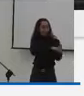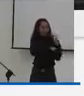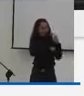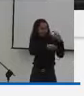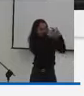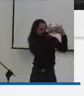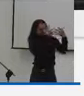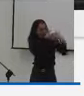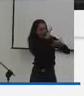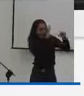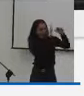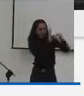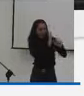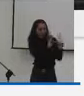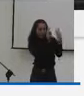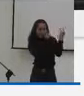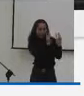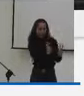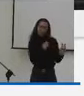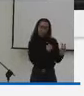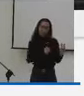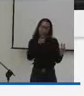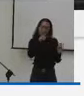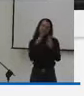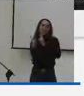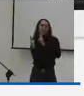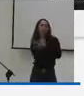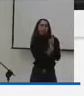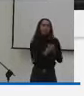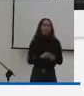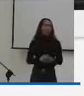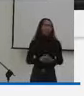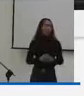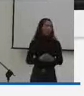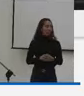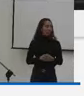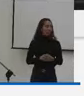que nos consulta desde el Líbano en el departamento del Tolima.